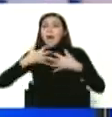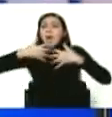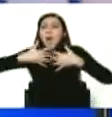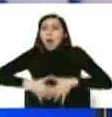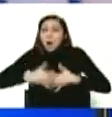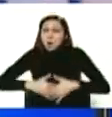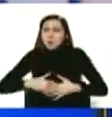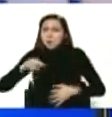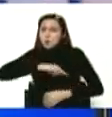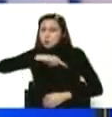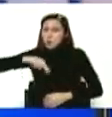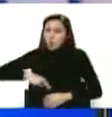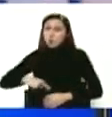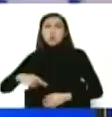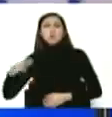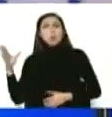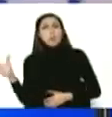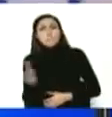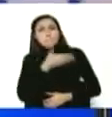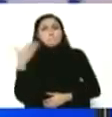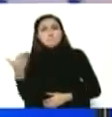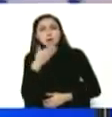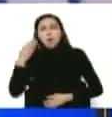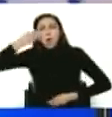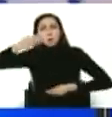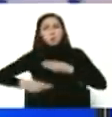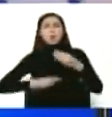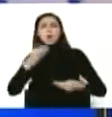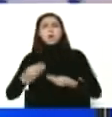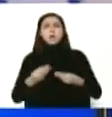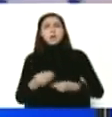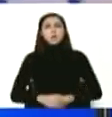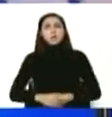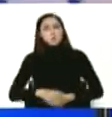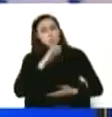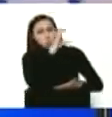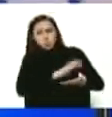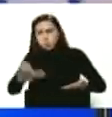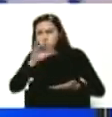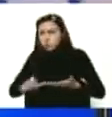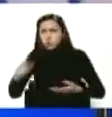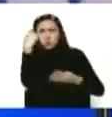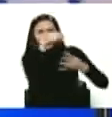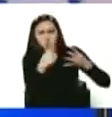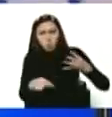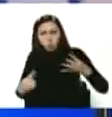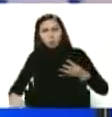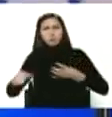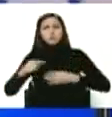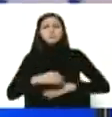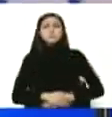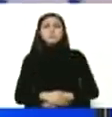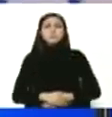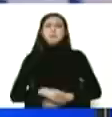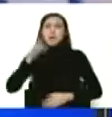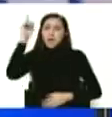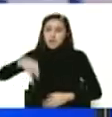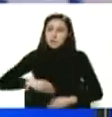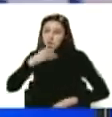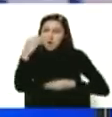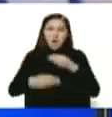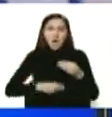que nosotros rescatamos poniendo recursos, materia prima y